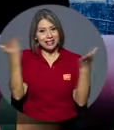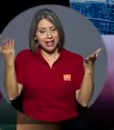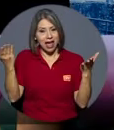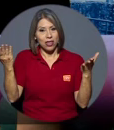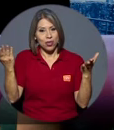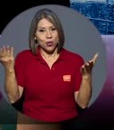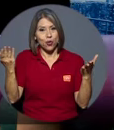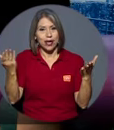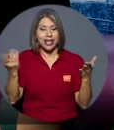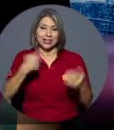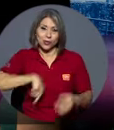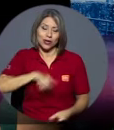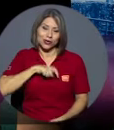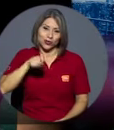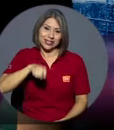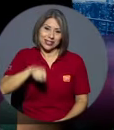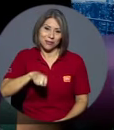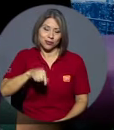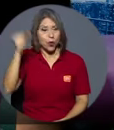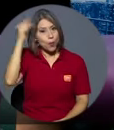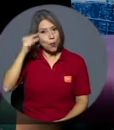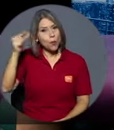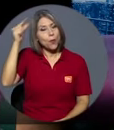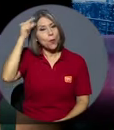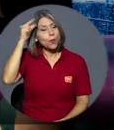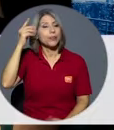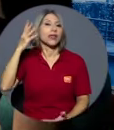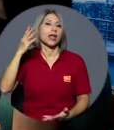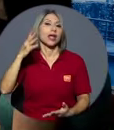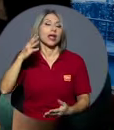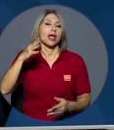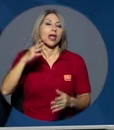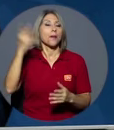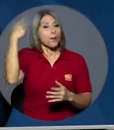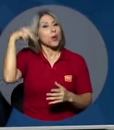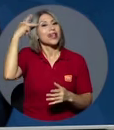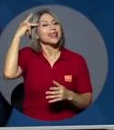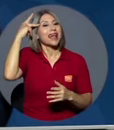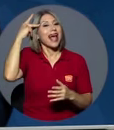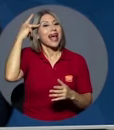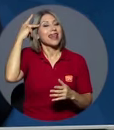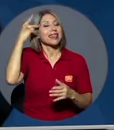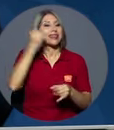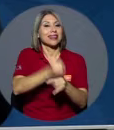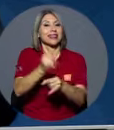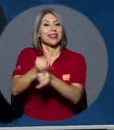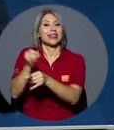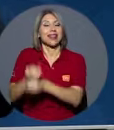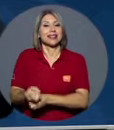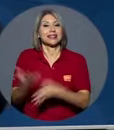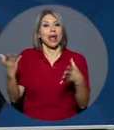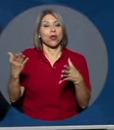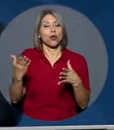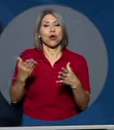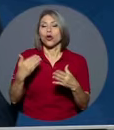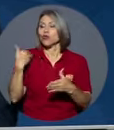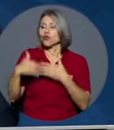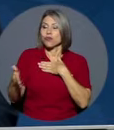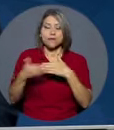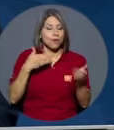nosotros ocupamos de sociedad, política de Estado, que a través de los gobiernos, que son de turno, ¿verdad? Que